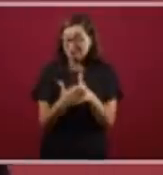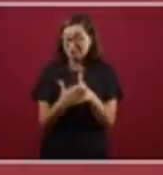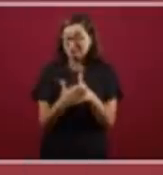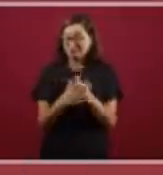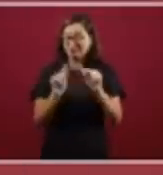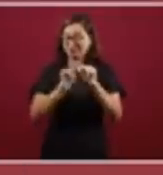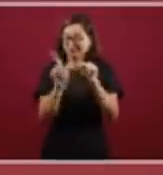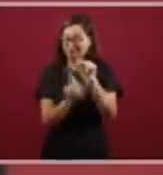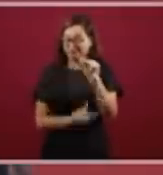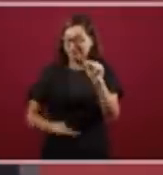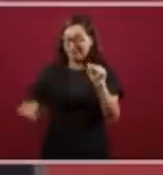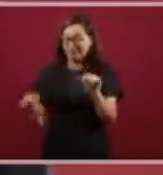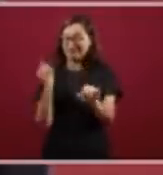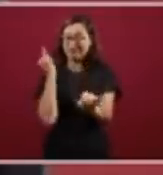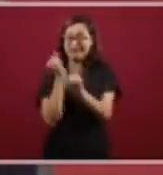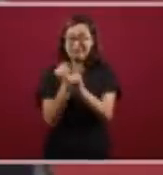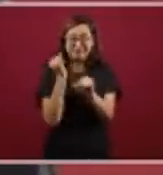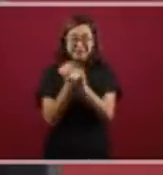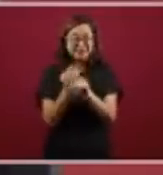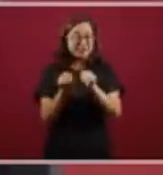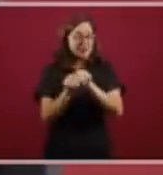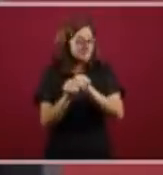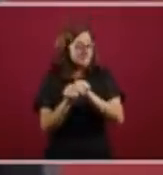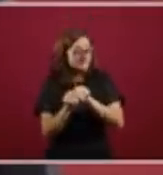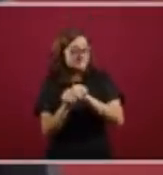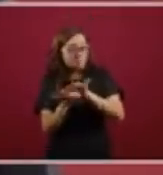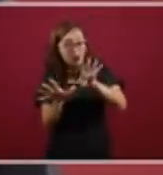internet en todos los pueblos,